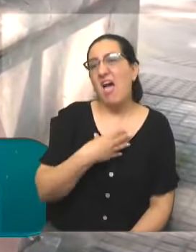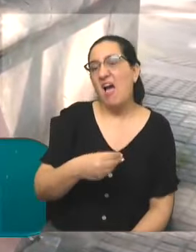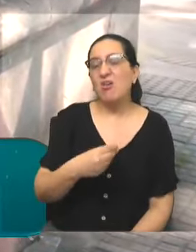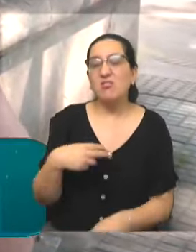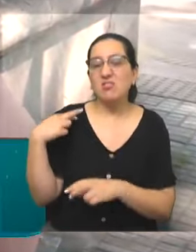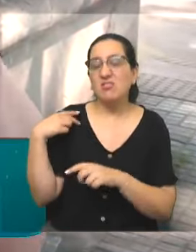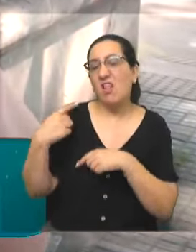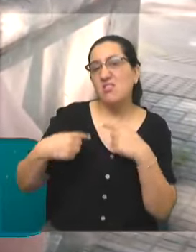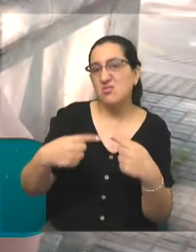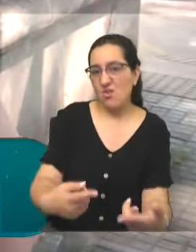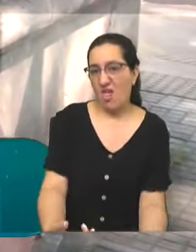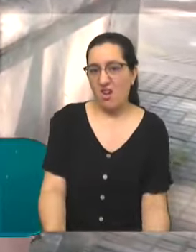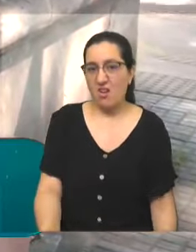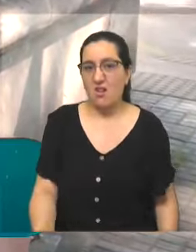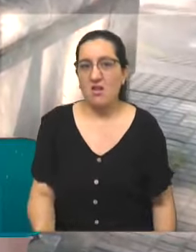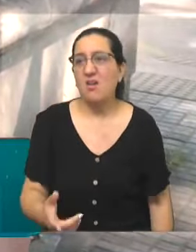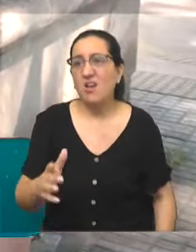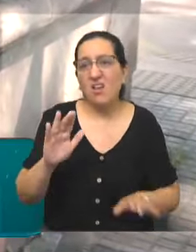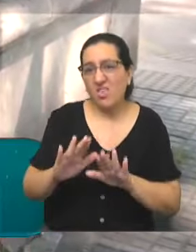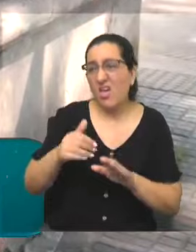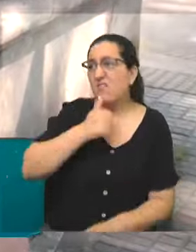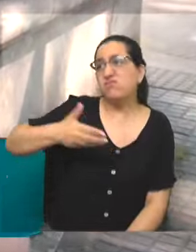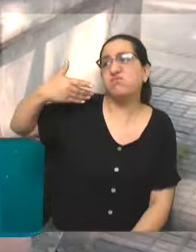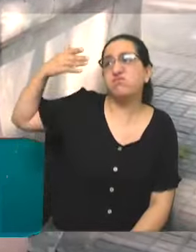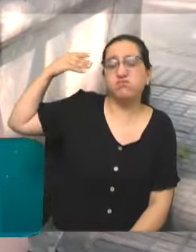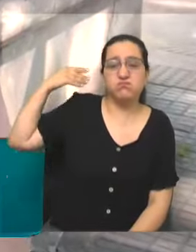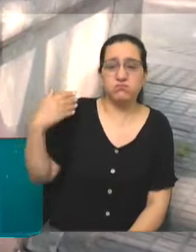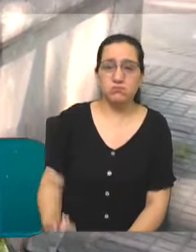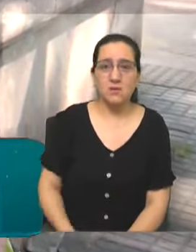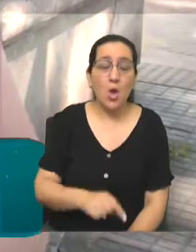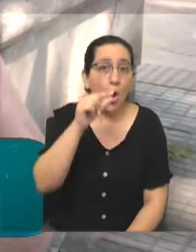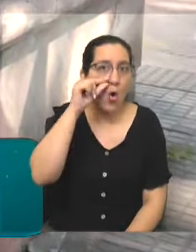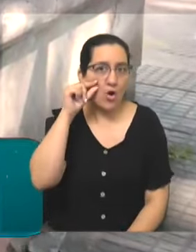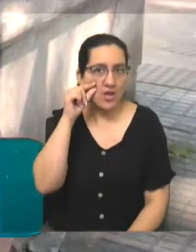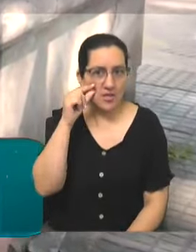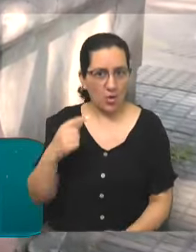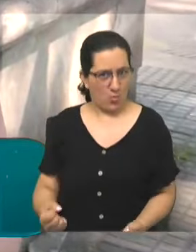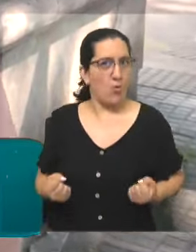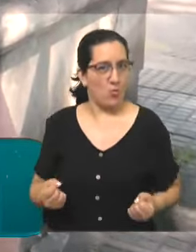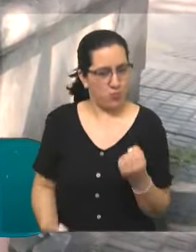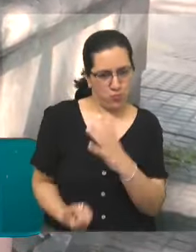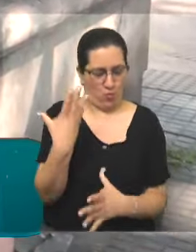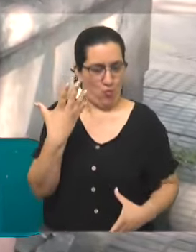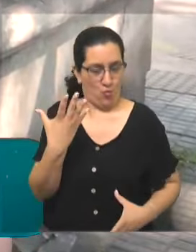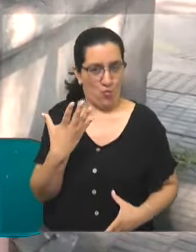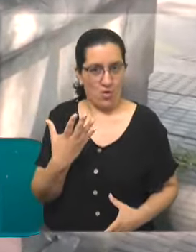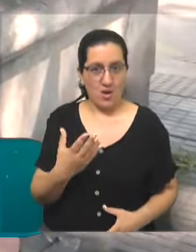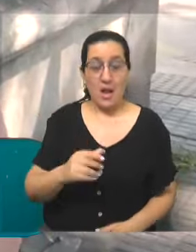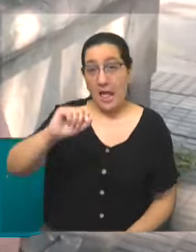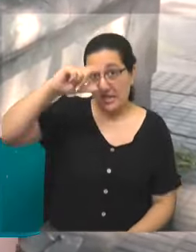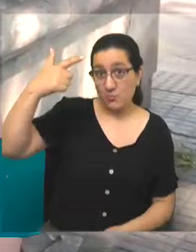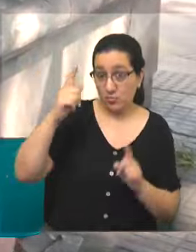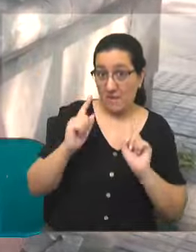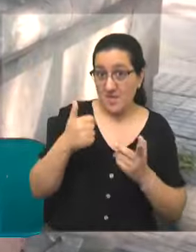como que están en el tiempo, quedaron en el tiempo. Ojeda es como fue un resurgir. La calle Pou también.